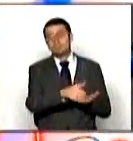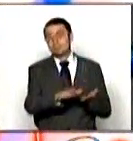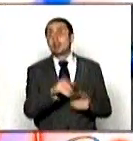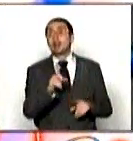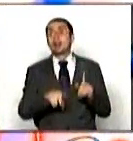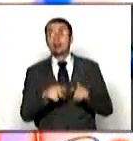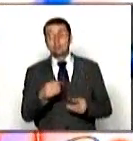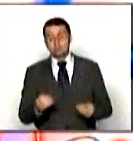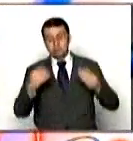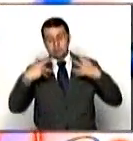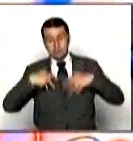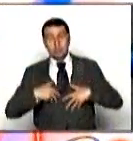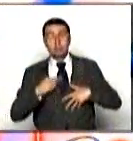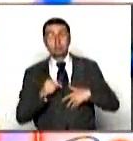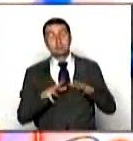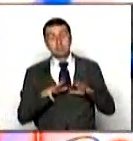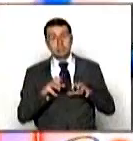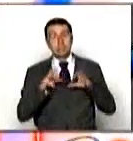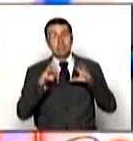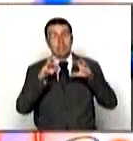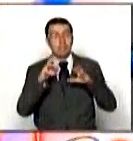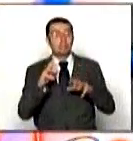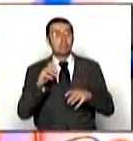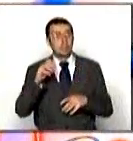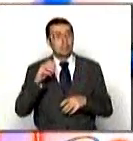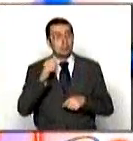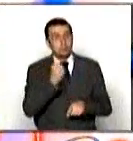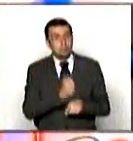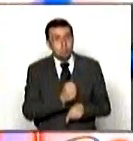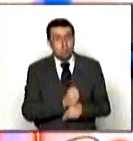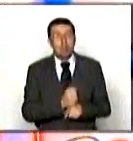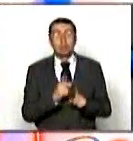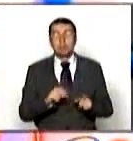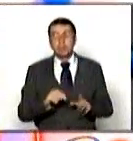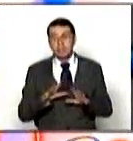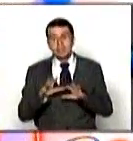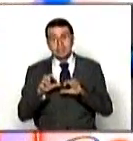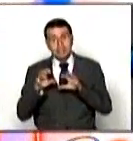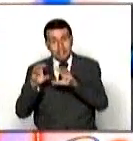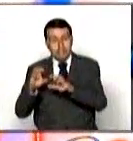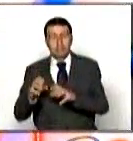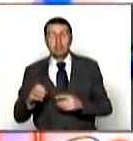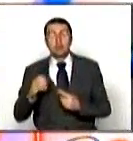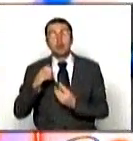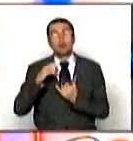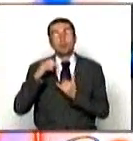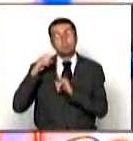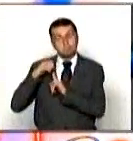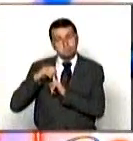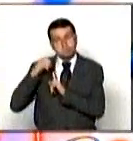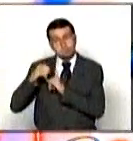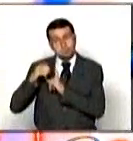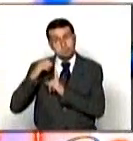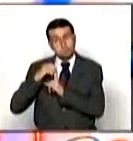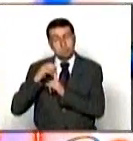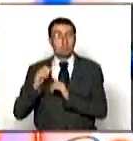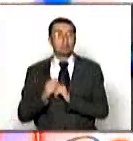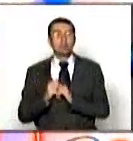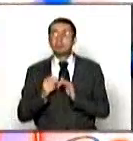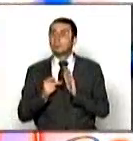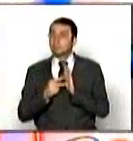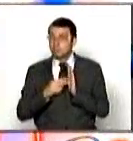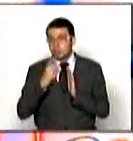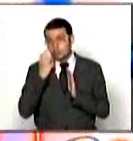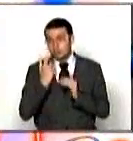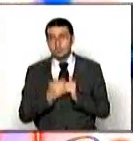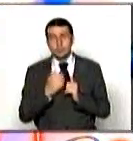cáncer, como el cáncer de próstata y el cáncer de ovario. Recordemos que la leche es un nutriente o un elemento